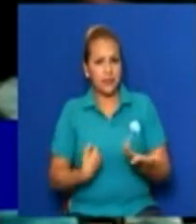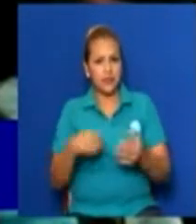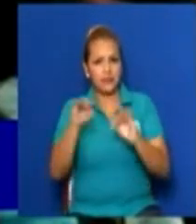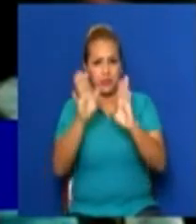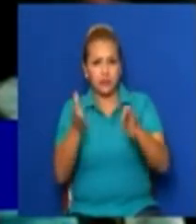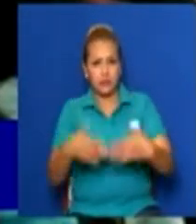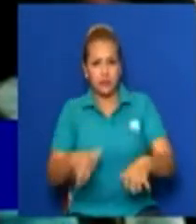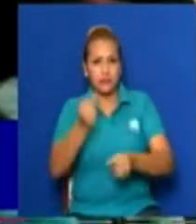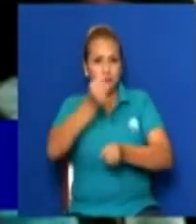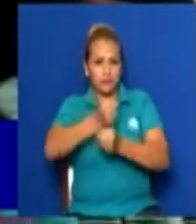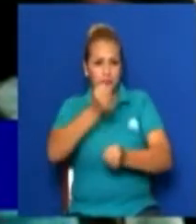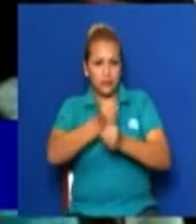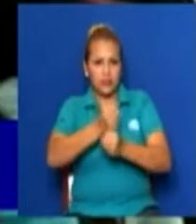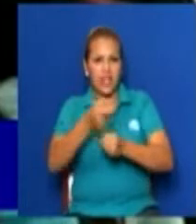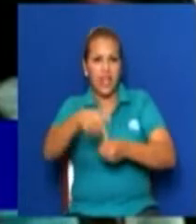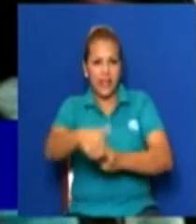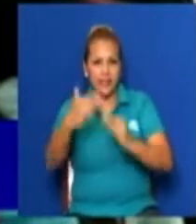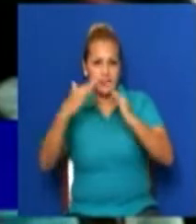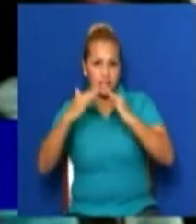trabajo doméstico.